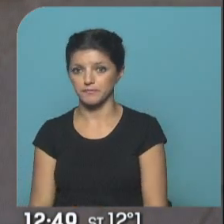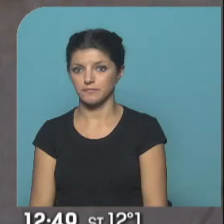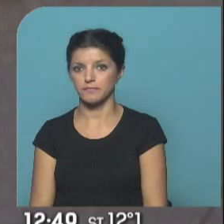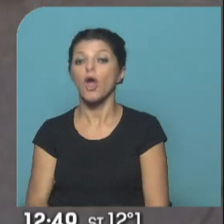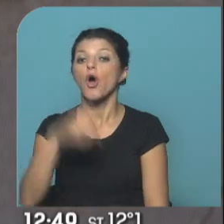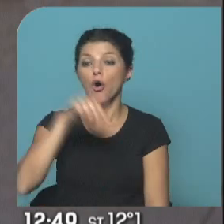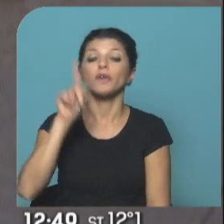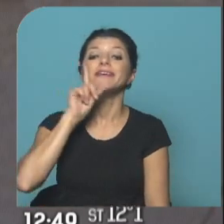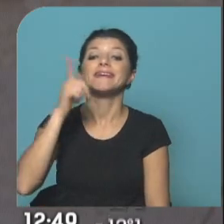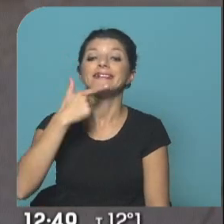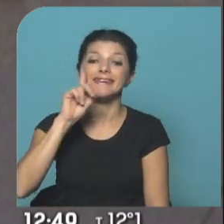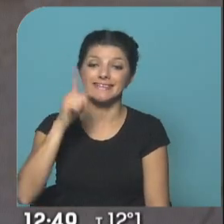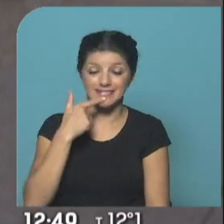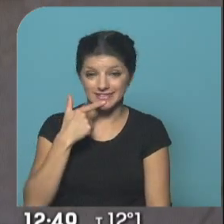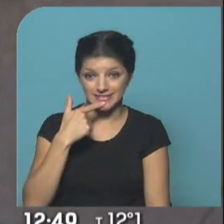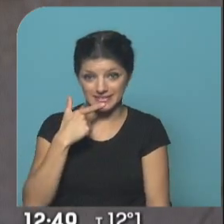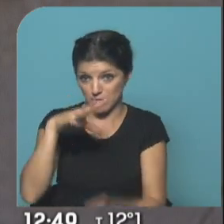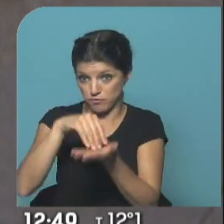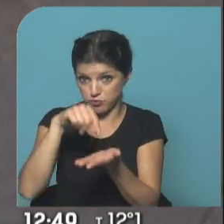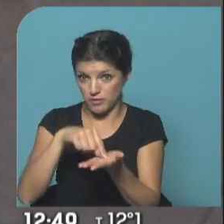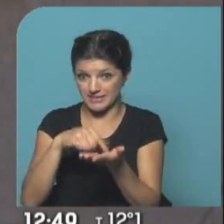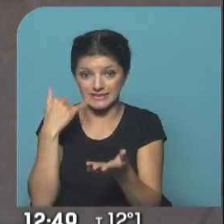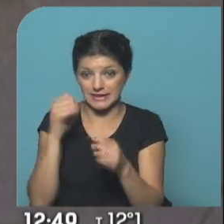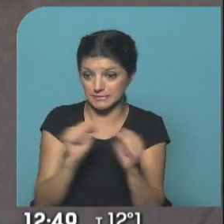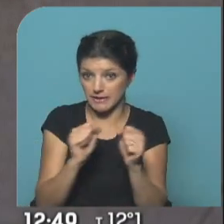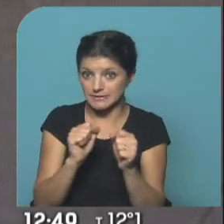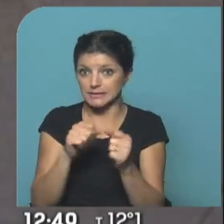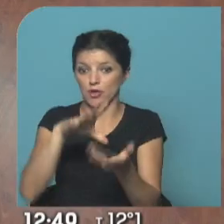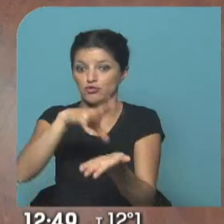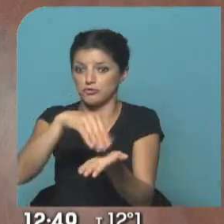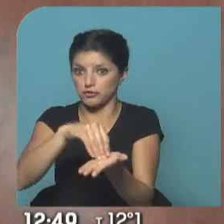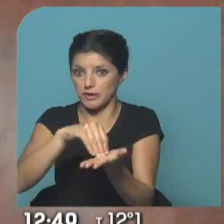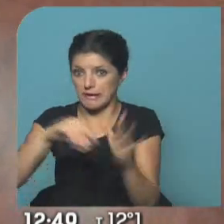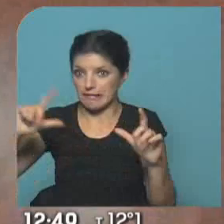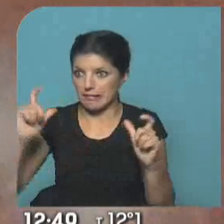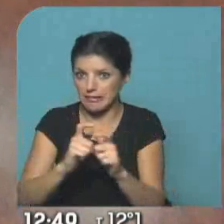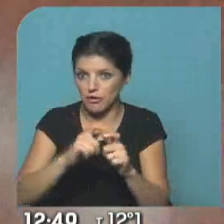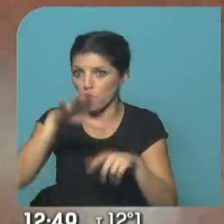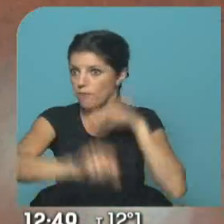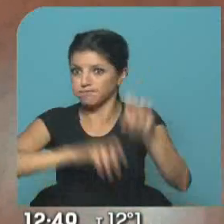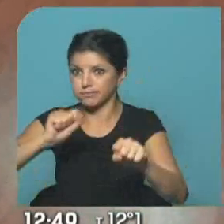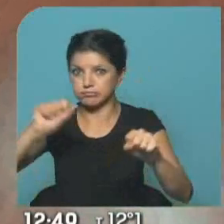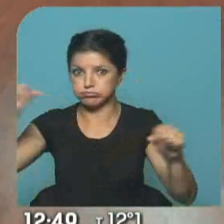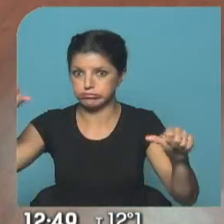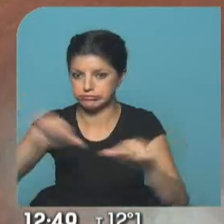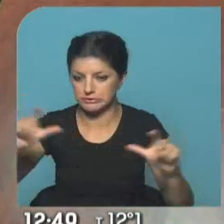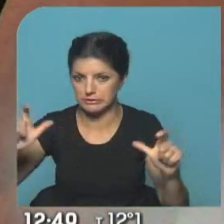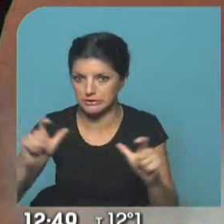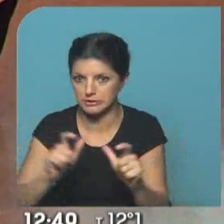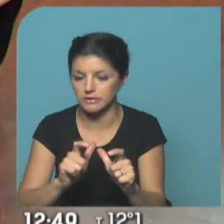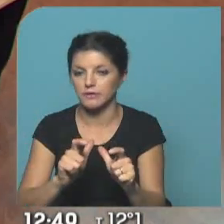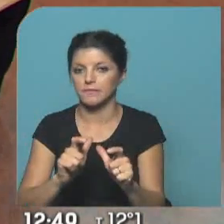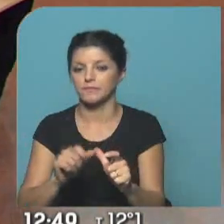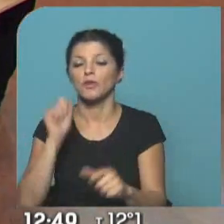ISIS territorial o el Daesh territorial está acorralado, ha perdido sus enclaves, tiene cada vez control de menos territorio, esa